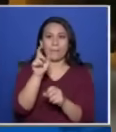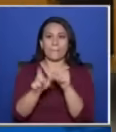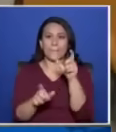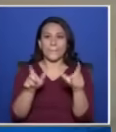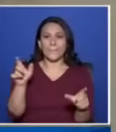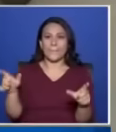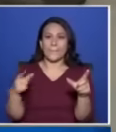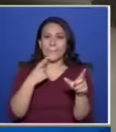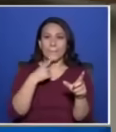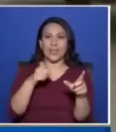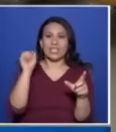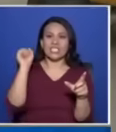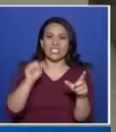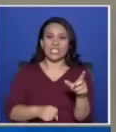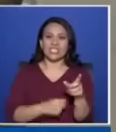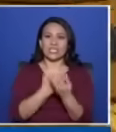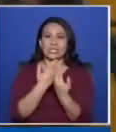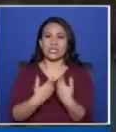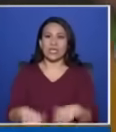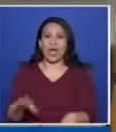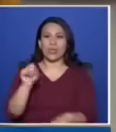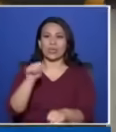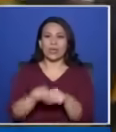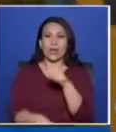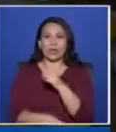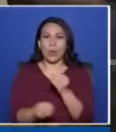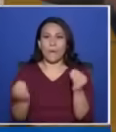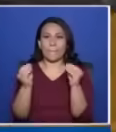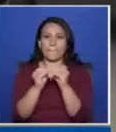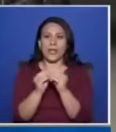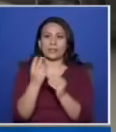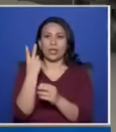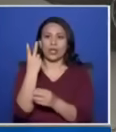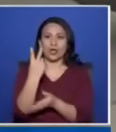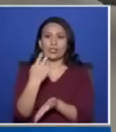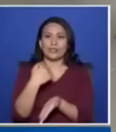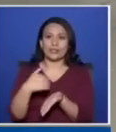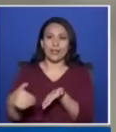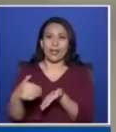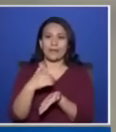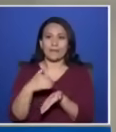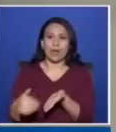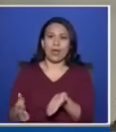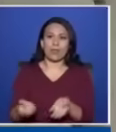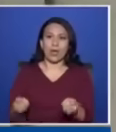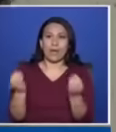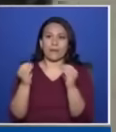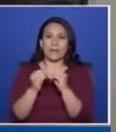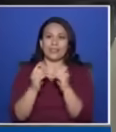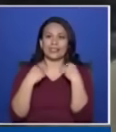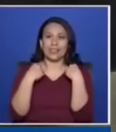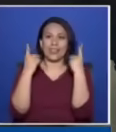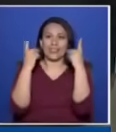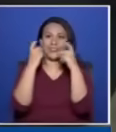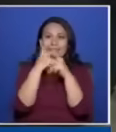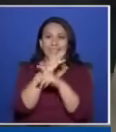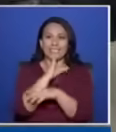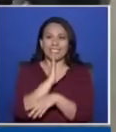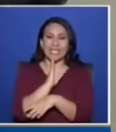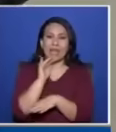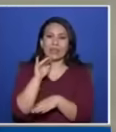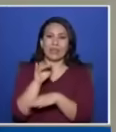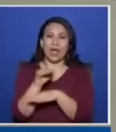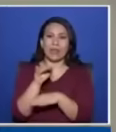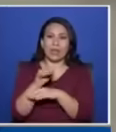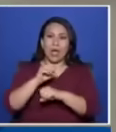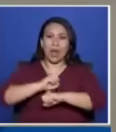sí, efectivamente, este daño tiene en este punto ya más de 2 semanas y se vuelve realmente conflictivo en las tardes,